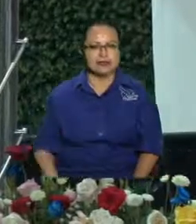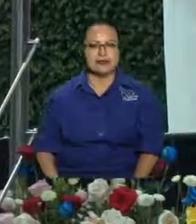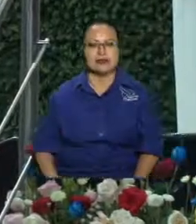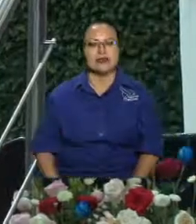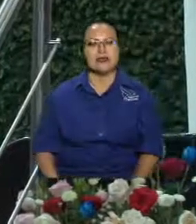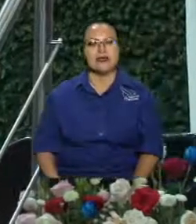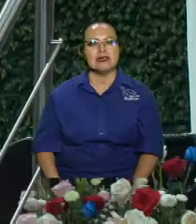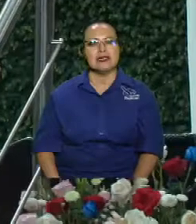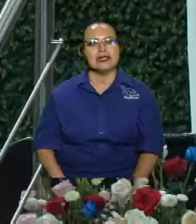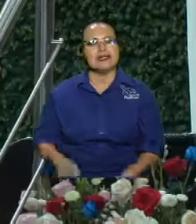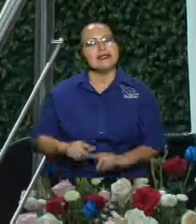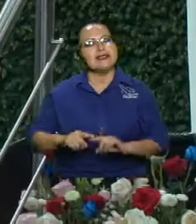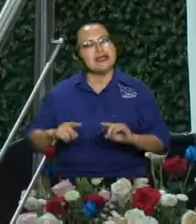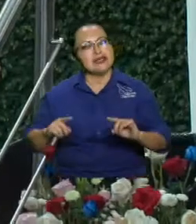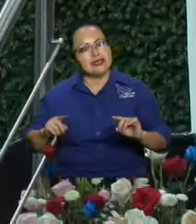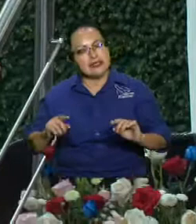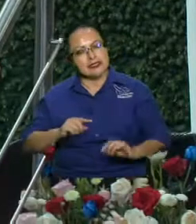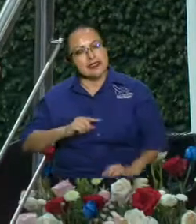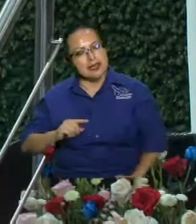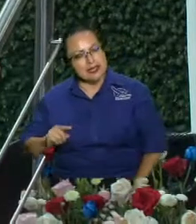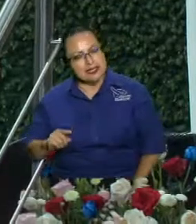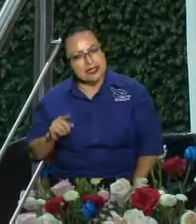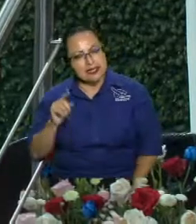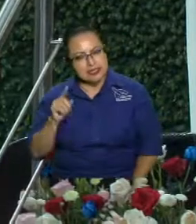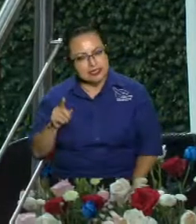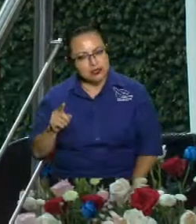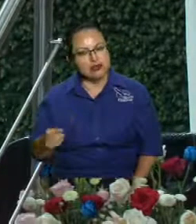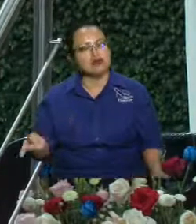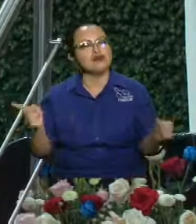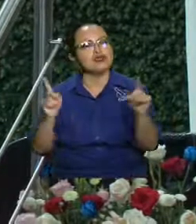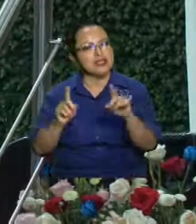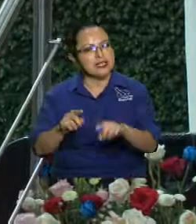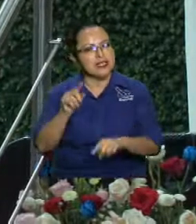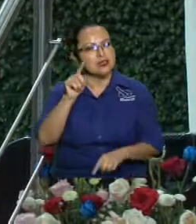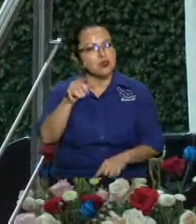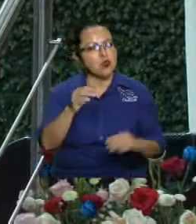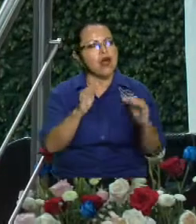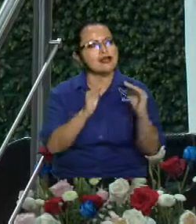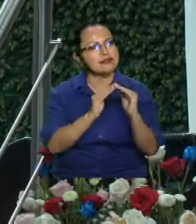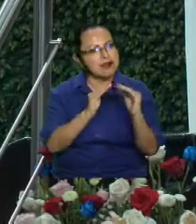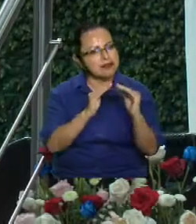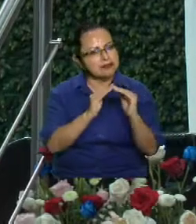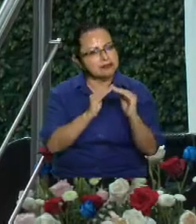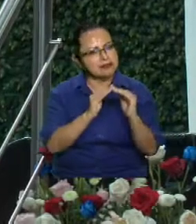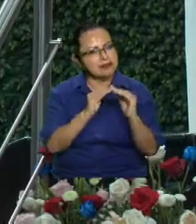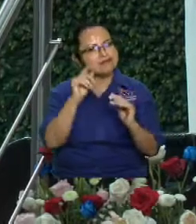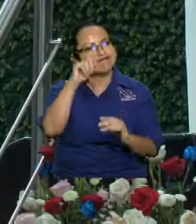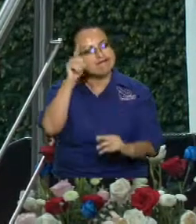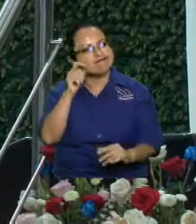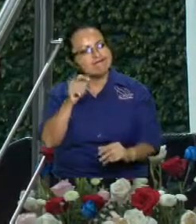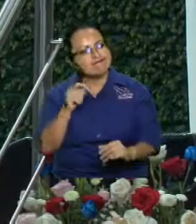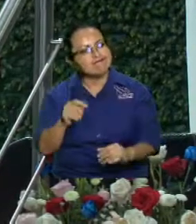retiro. ¿No será que eso es lo que está pasando en tu casa y en tu caso?